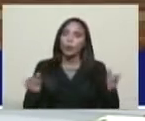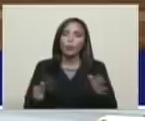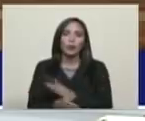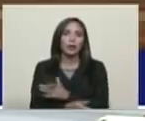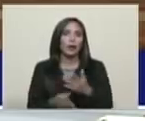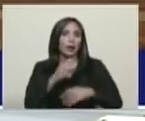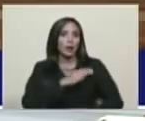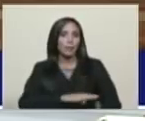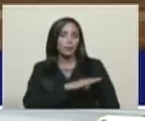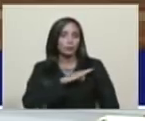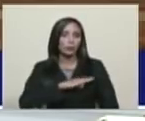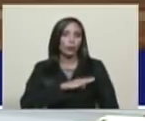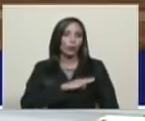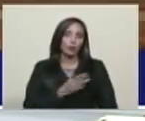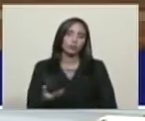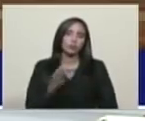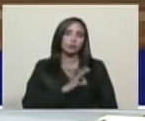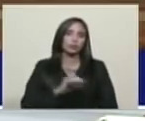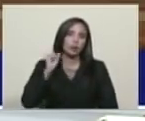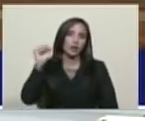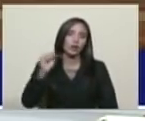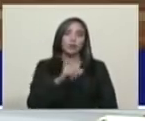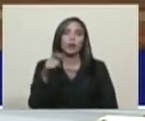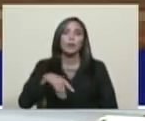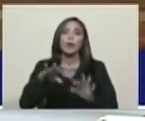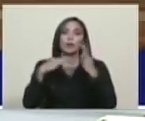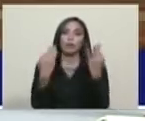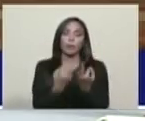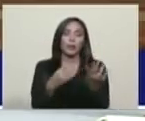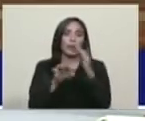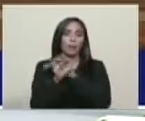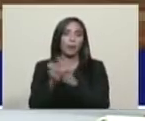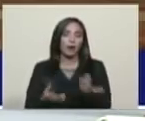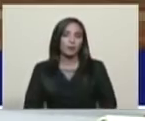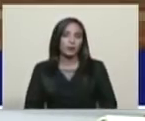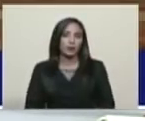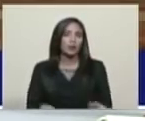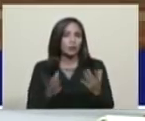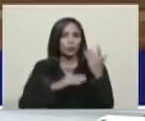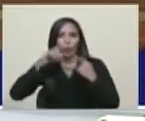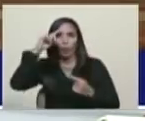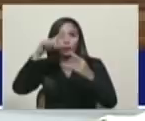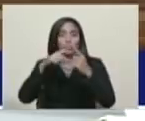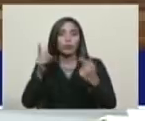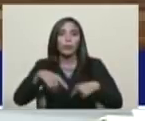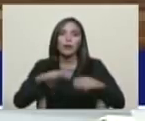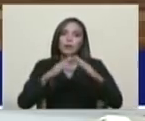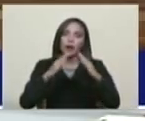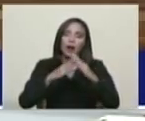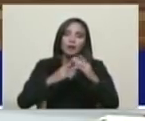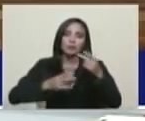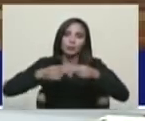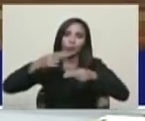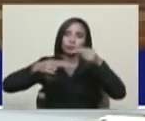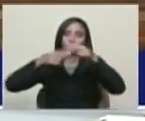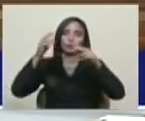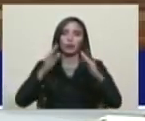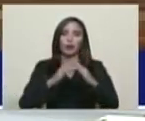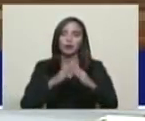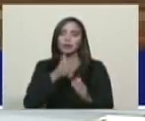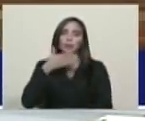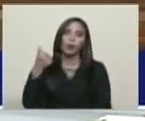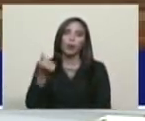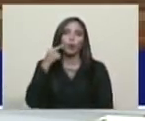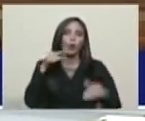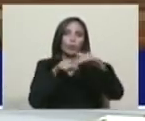las misiones socialistas, hogares de la patria, tienen un solo objetivo, la vivienda, construir las viviendas, llegar a